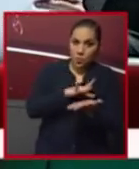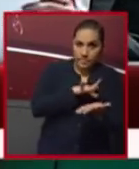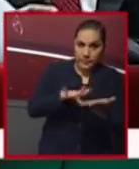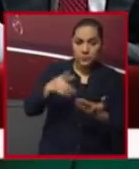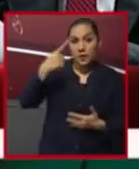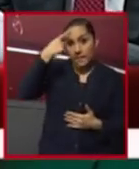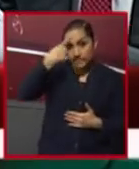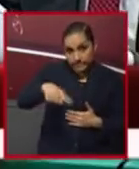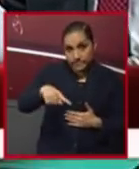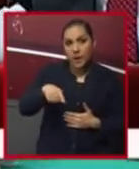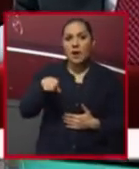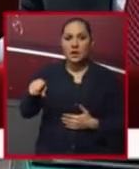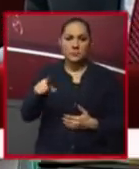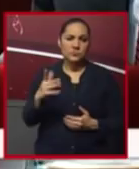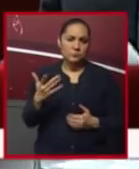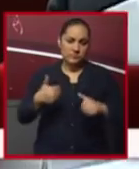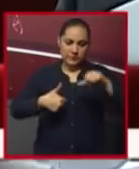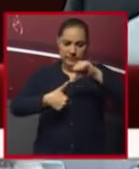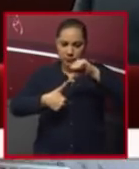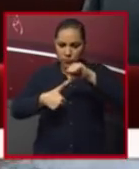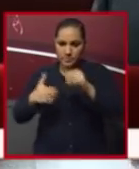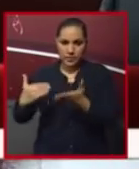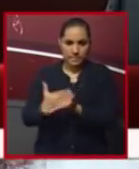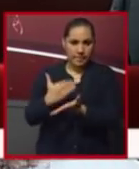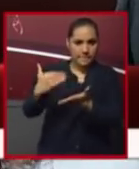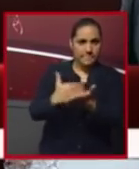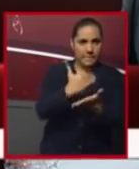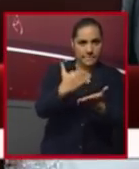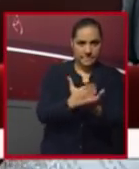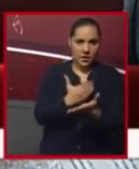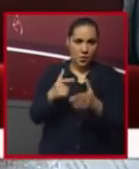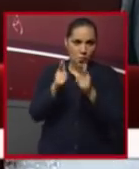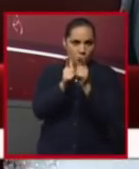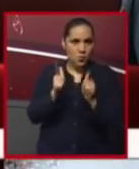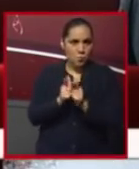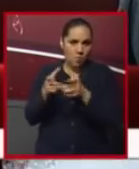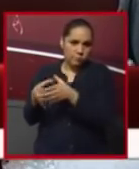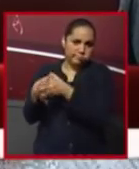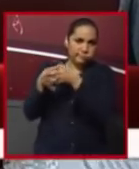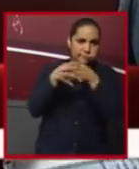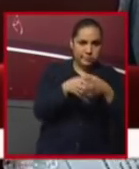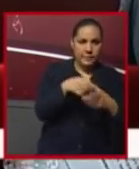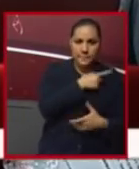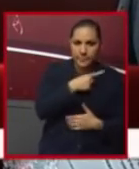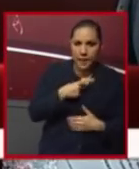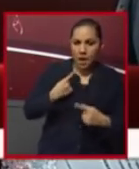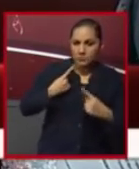para atenuar los desplazamientos migratorios masivos provenientes de Centroamérica.